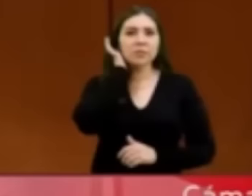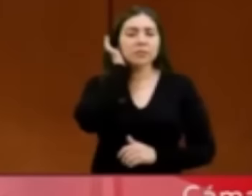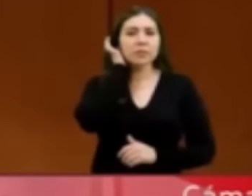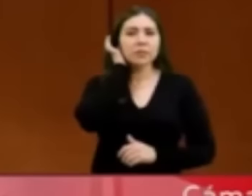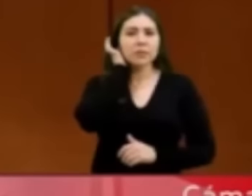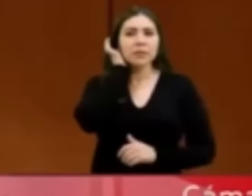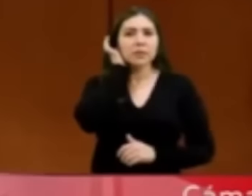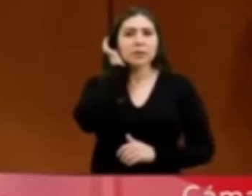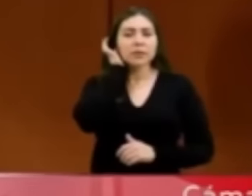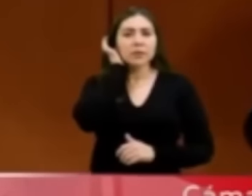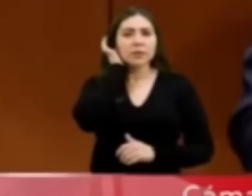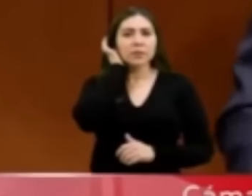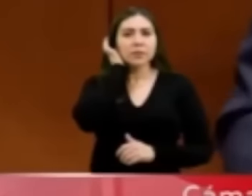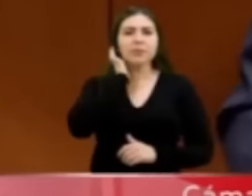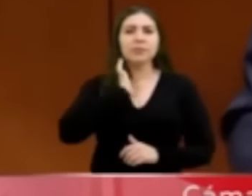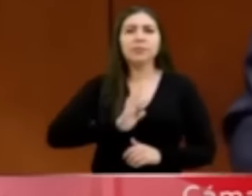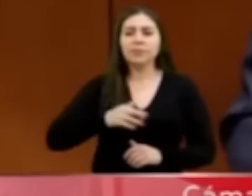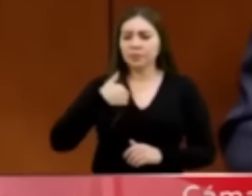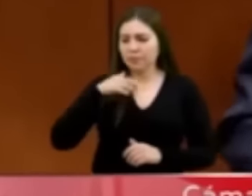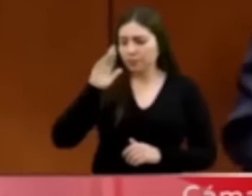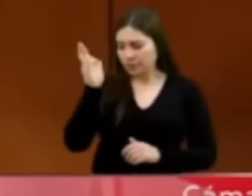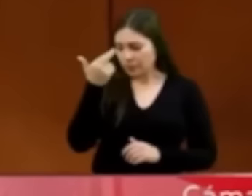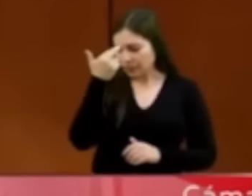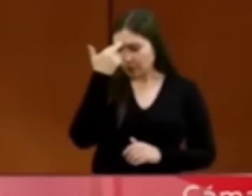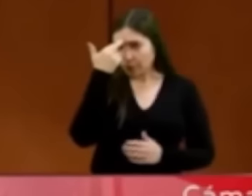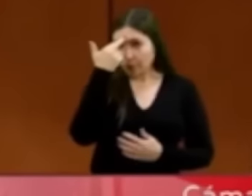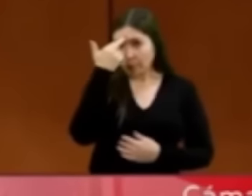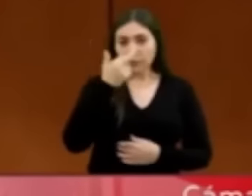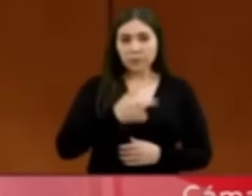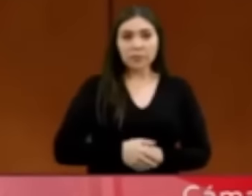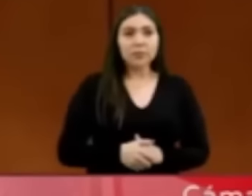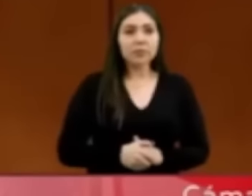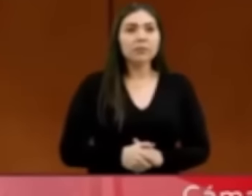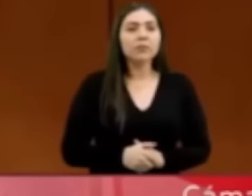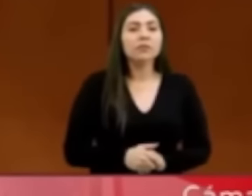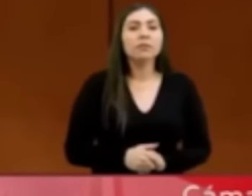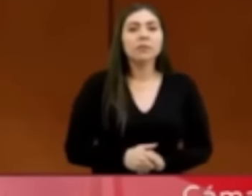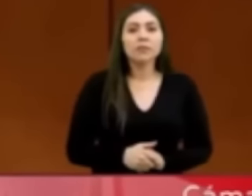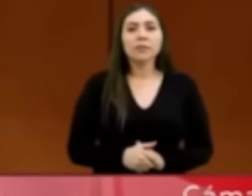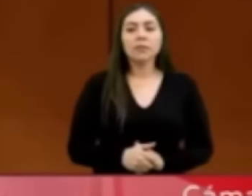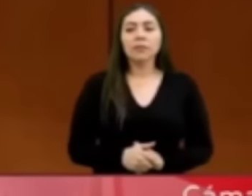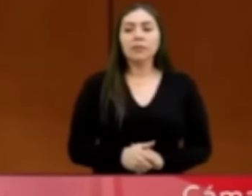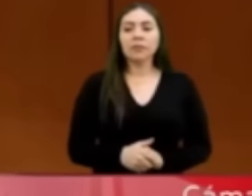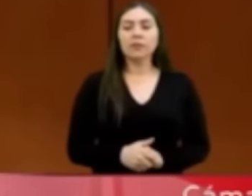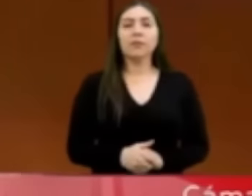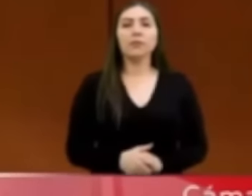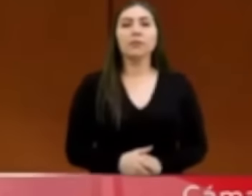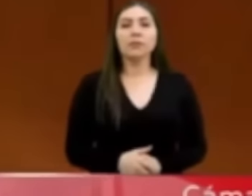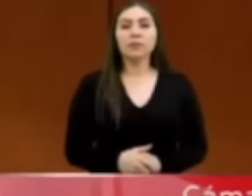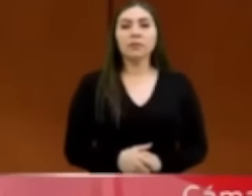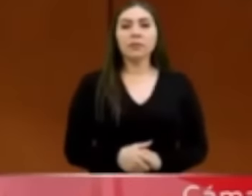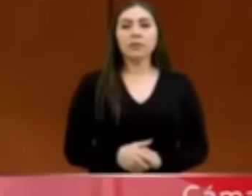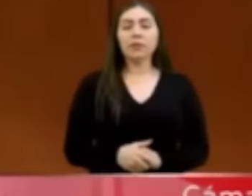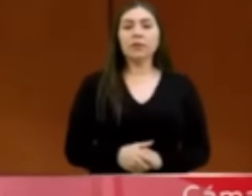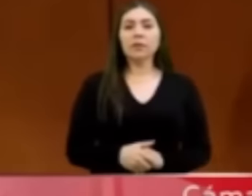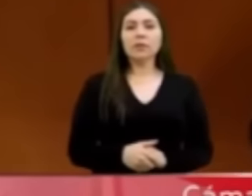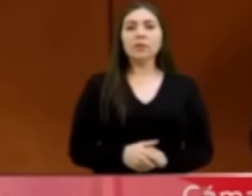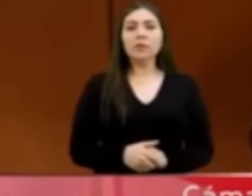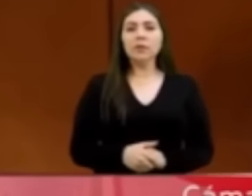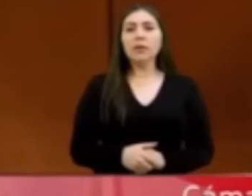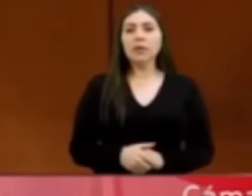Recuerdo cuando, cuando fuimos... Guarden silencio y termine, senador Marco. Recuerdo cuando fuimos al café